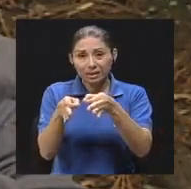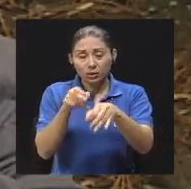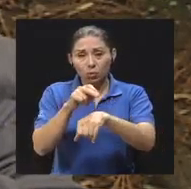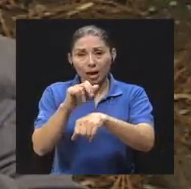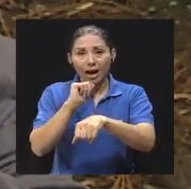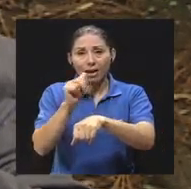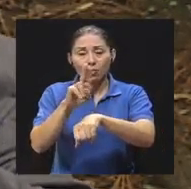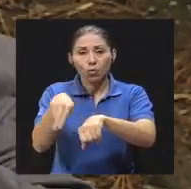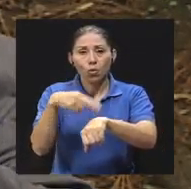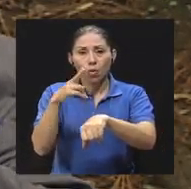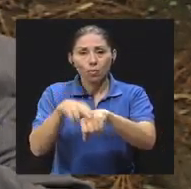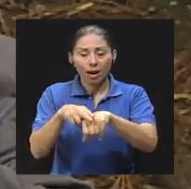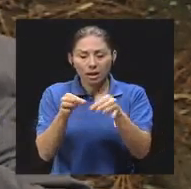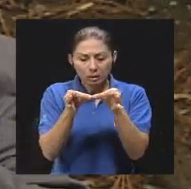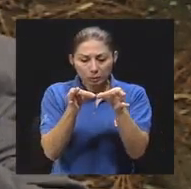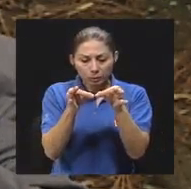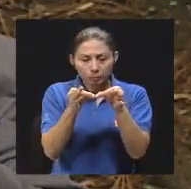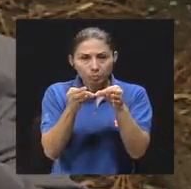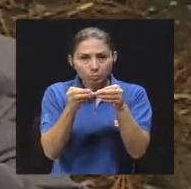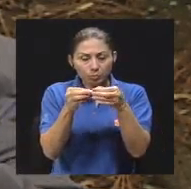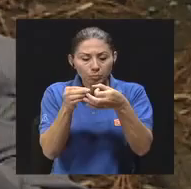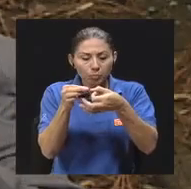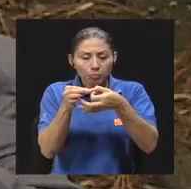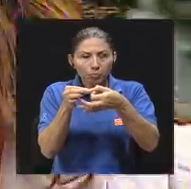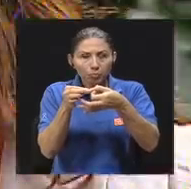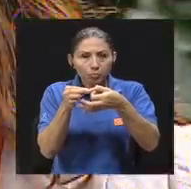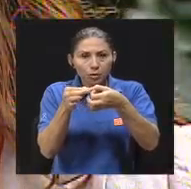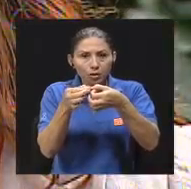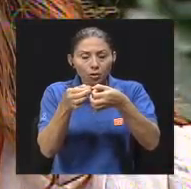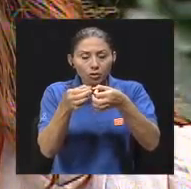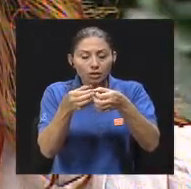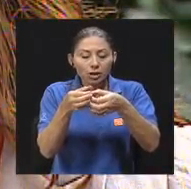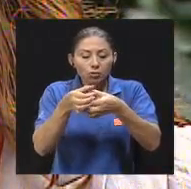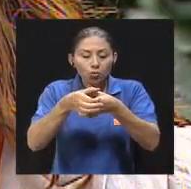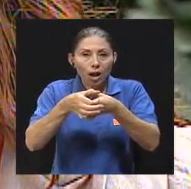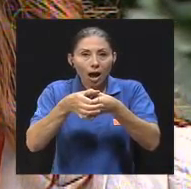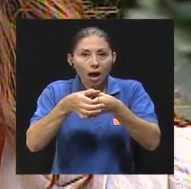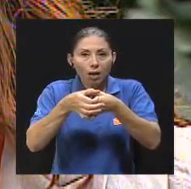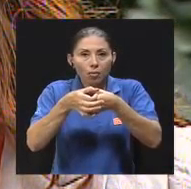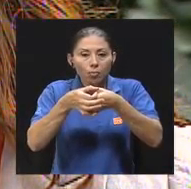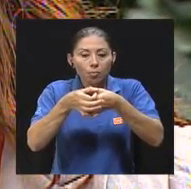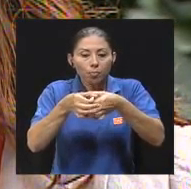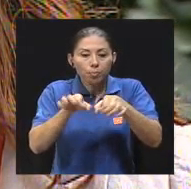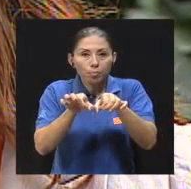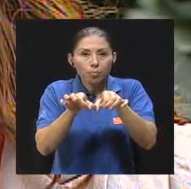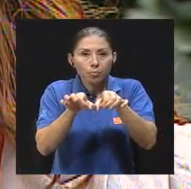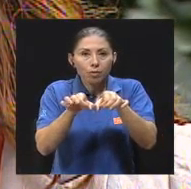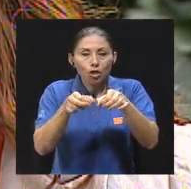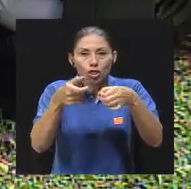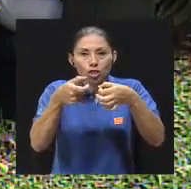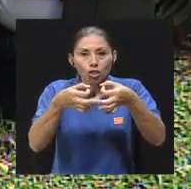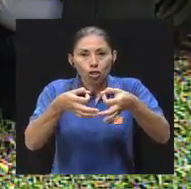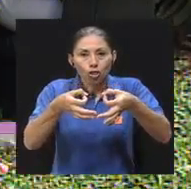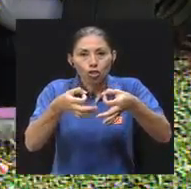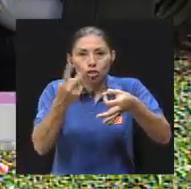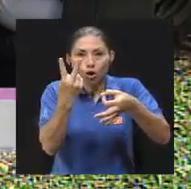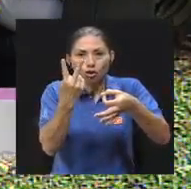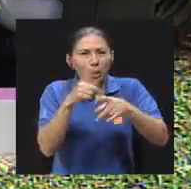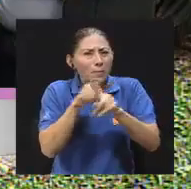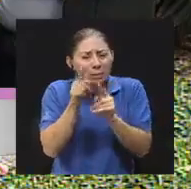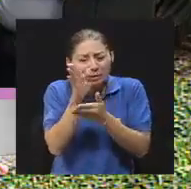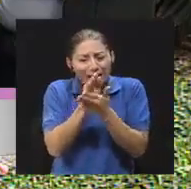muy gráficamente, se parte en dos, se divide en dos y ya son dos células anormales. Eso es microscópico. Pero esas